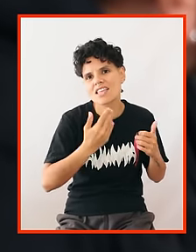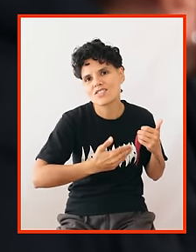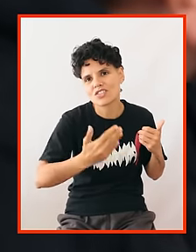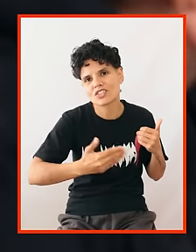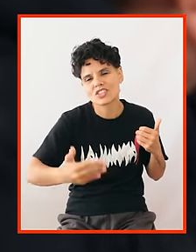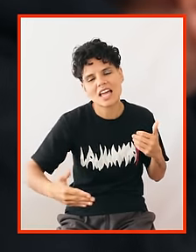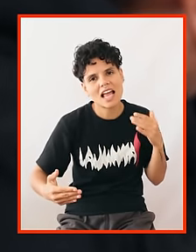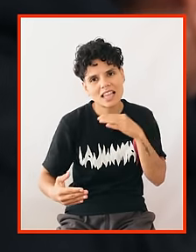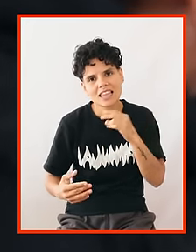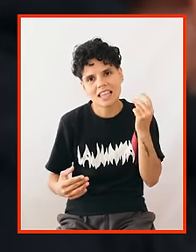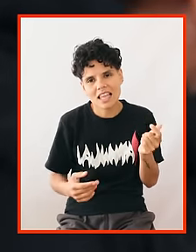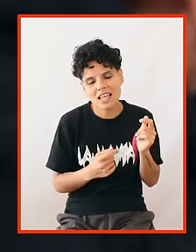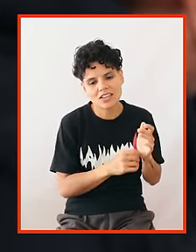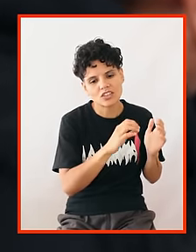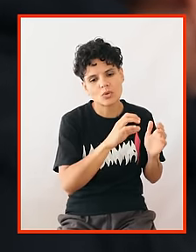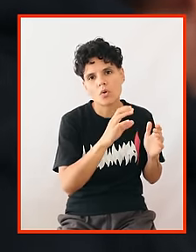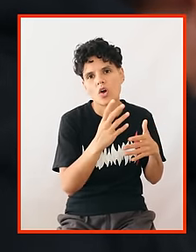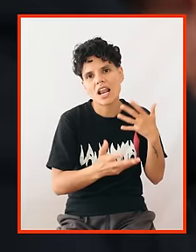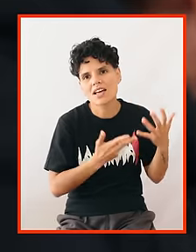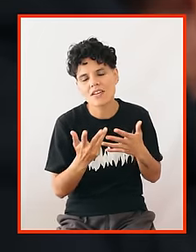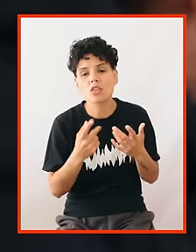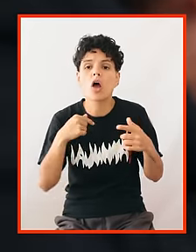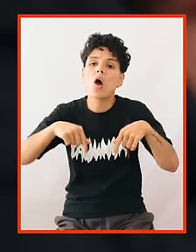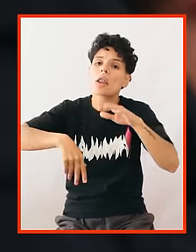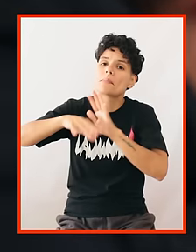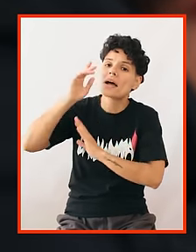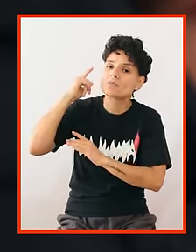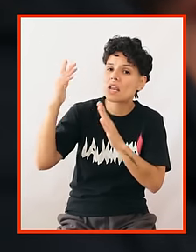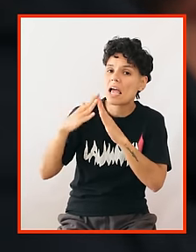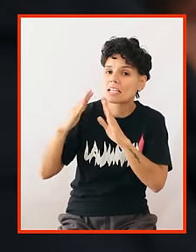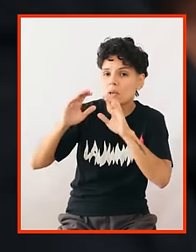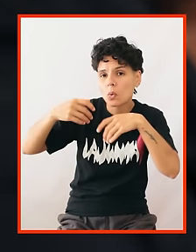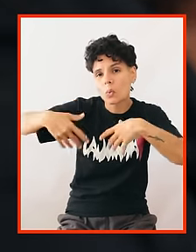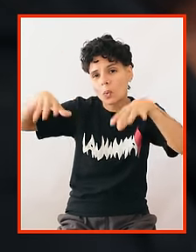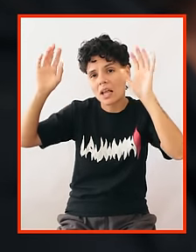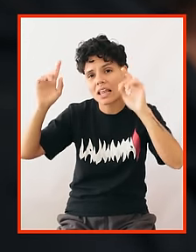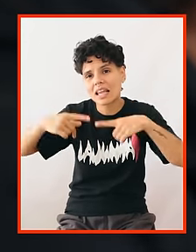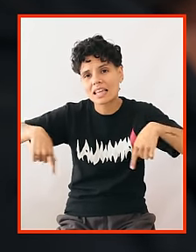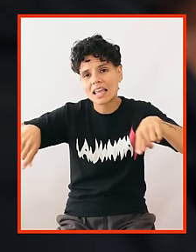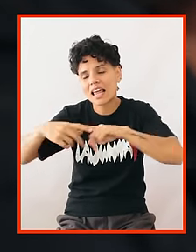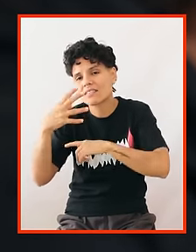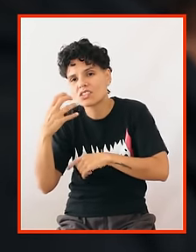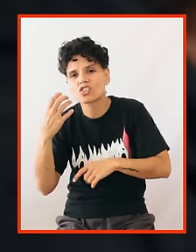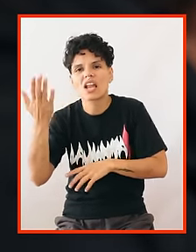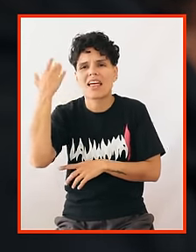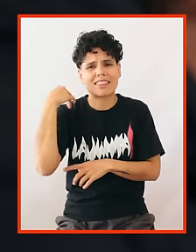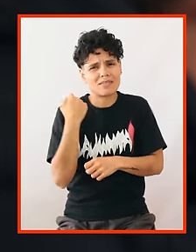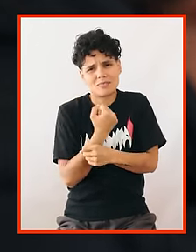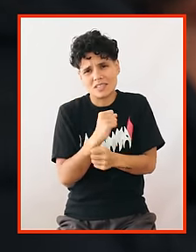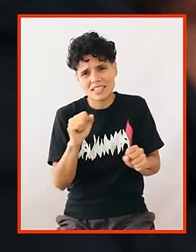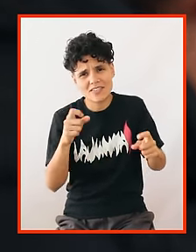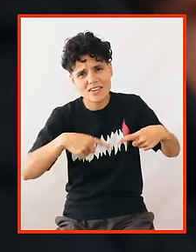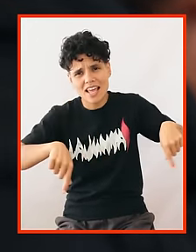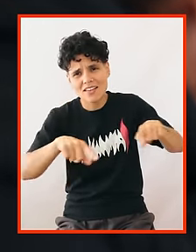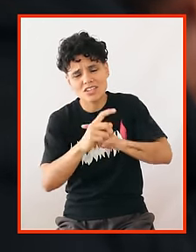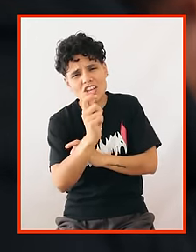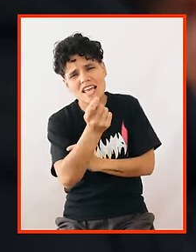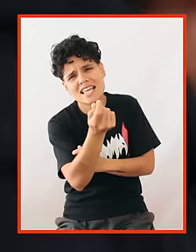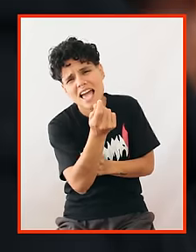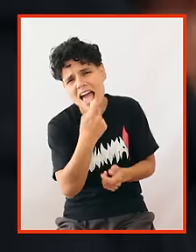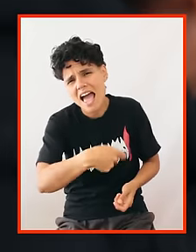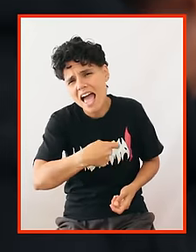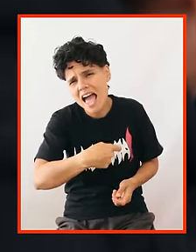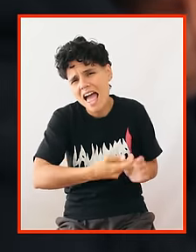era algo hoy día es más común porque cualquier chico graba en su casa, pero en ese tiempo como había que meterse en un estudio de grabación, era todo muy caro, era más complicado,